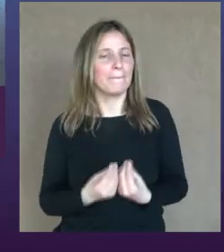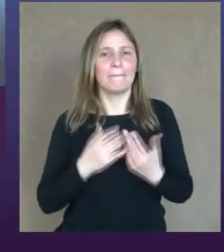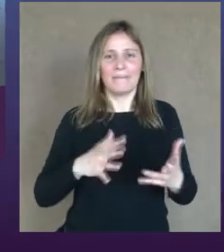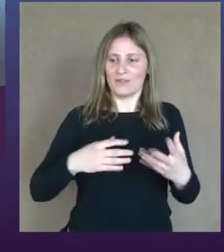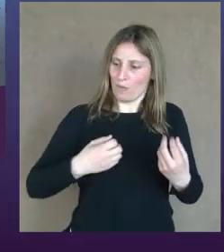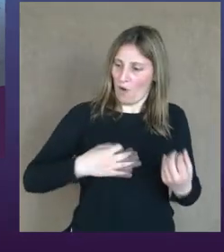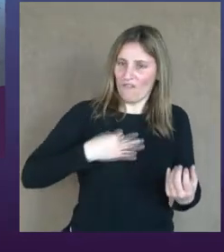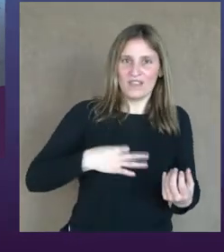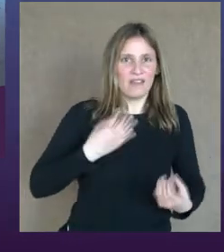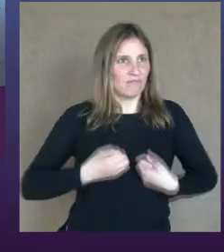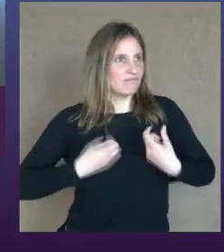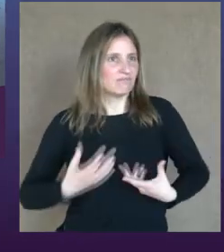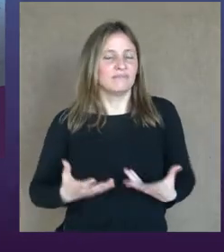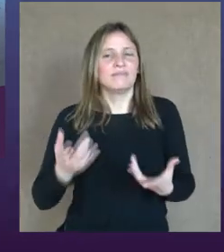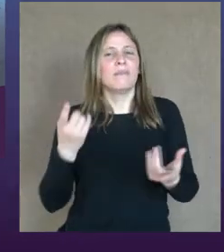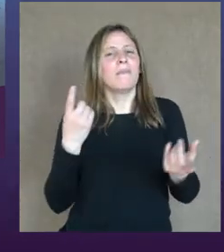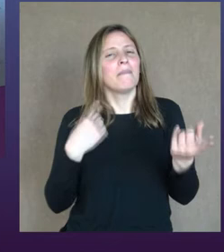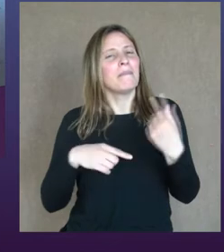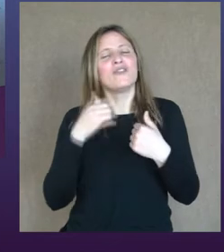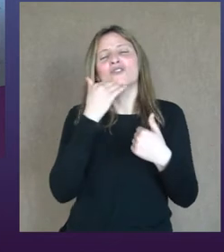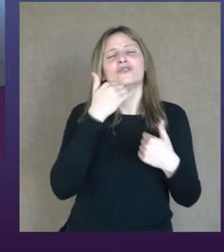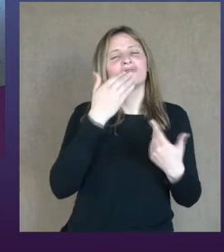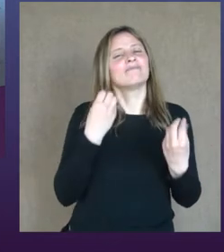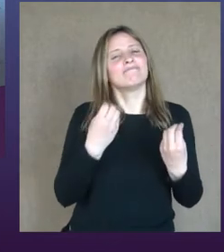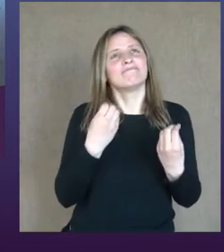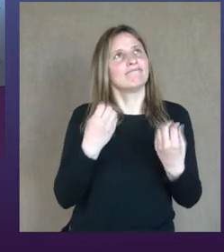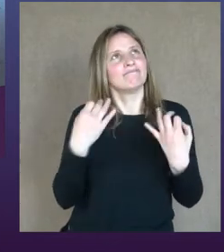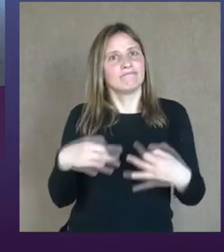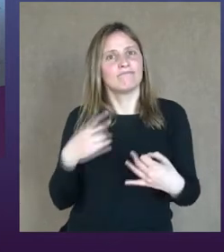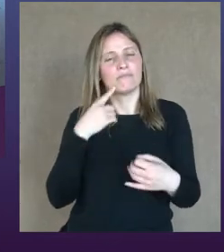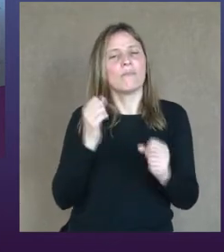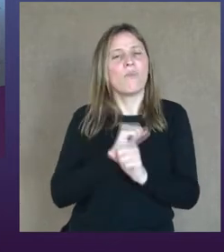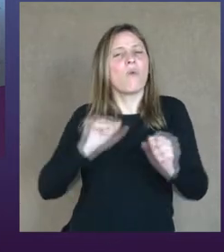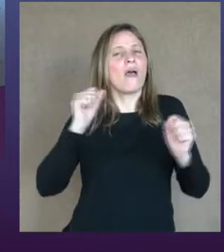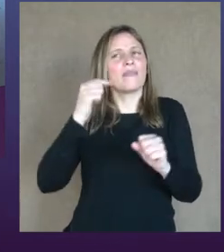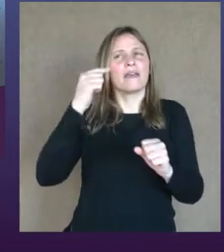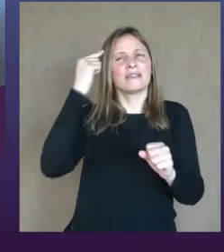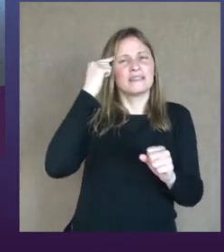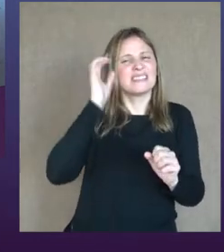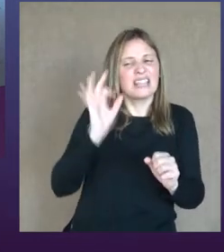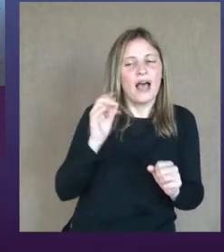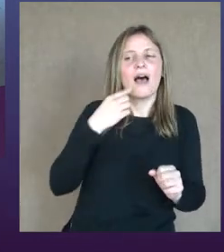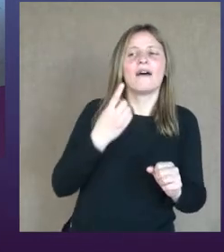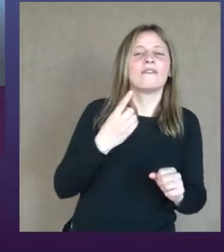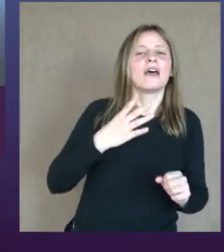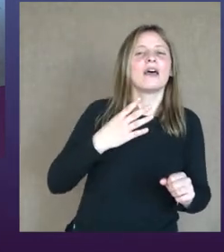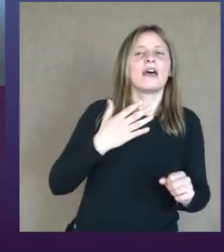llenos de vida. Y eso, yo no sé hasta qué punto, si realmente hay una conciencia del lugar de los